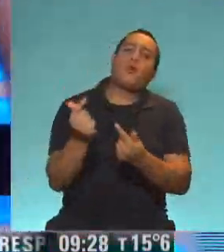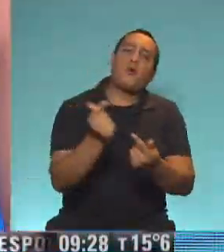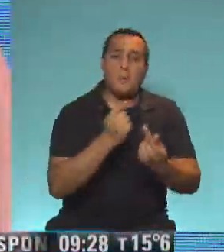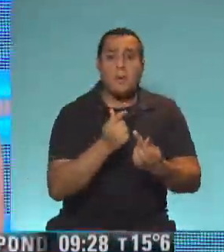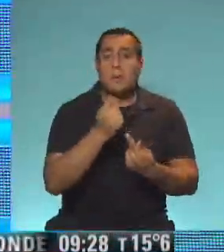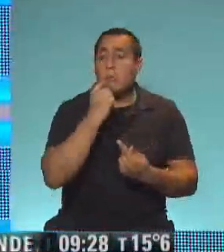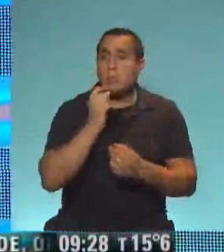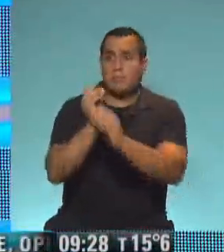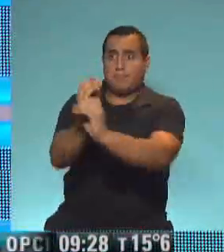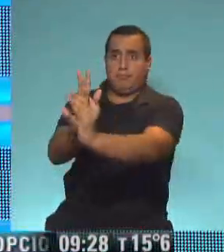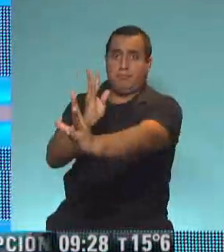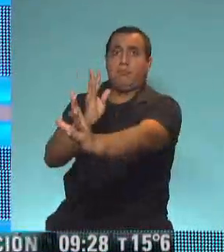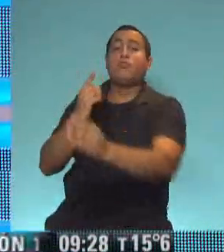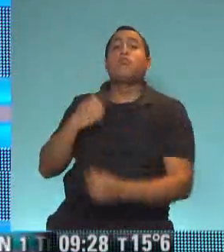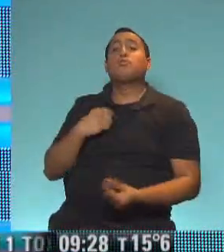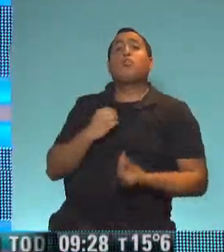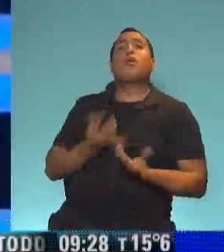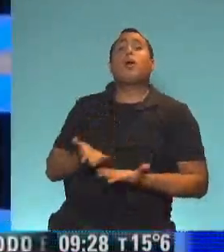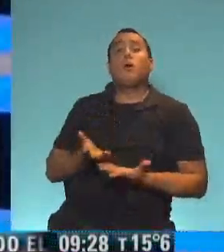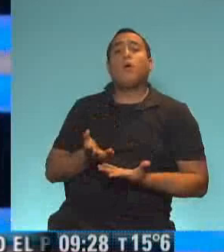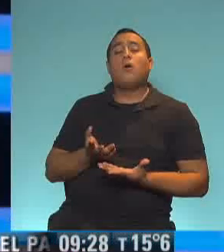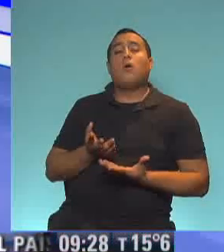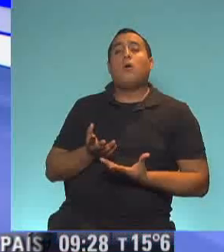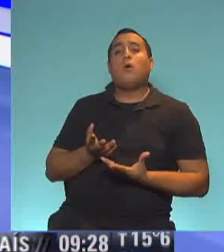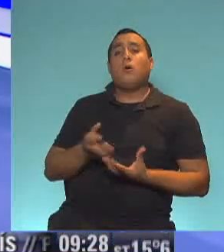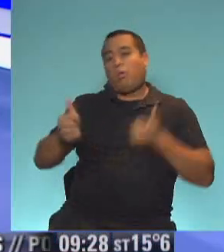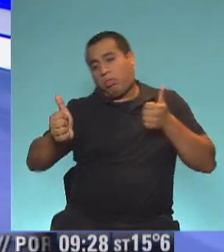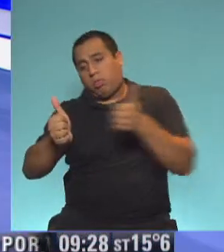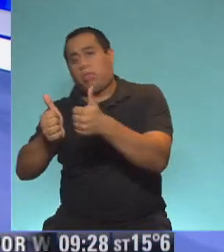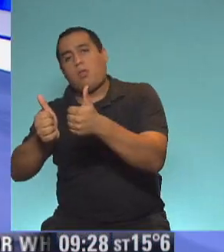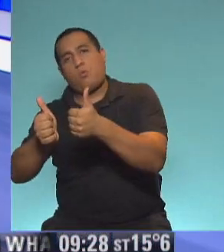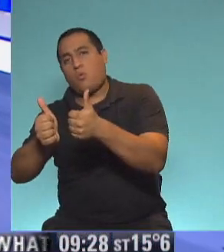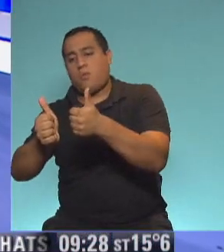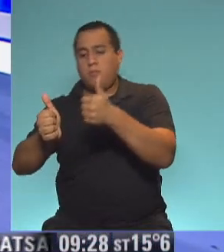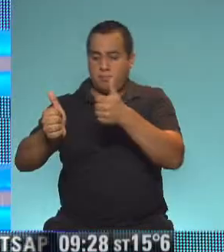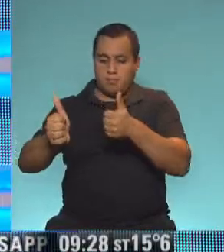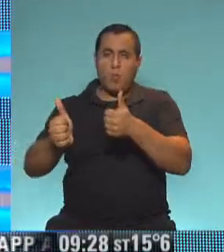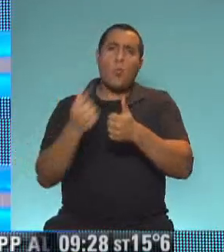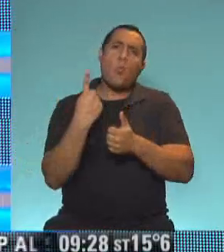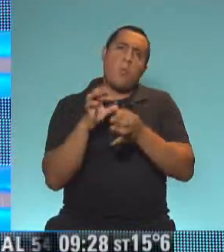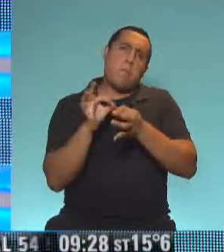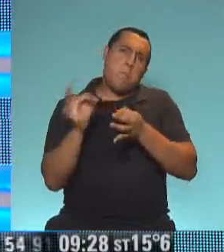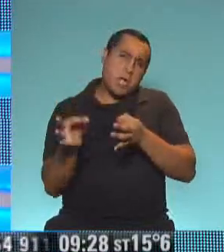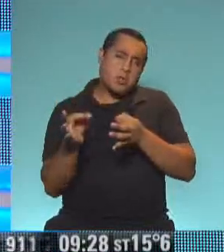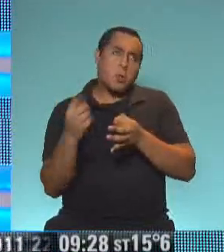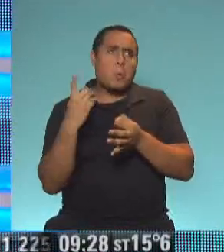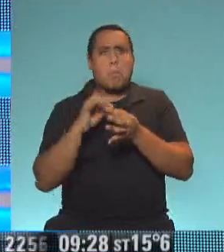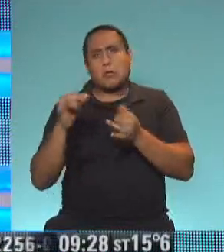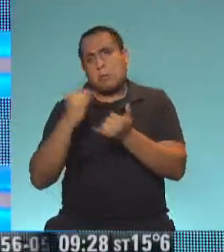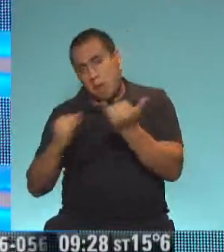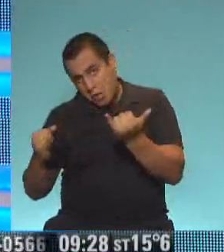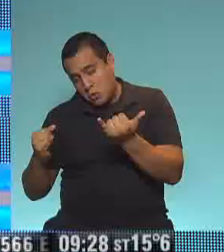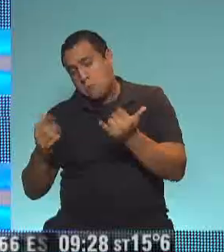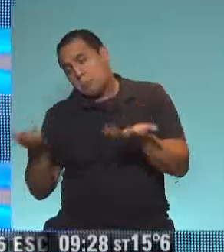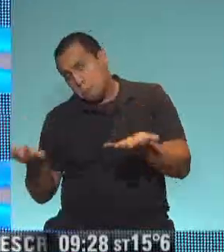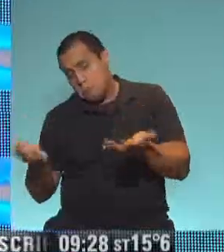Si veo cola, ¿qué hago? Metro y medio, 2 metros de distancia. Tengo distancia. ¿Sí? Tengo que usar el tapaboca.